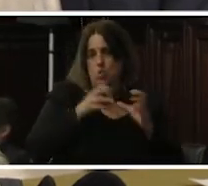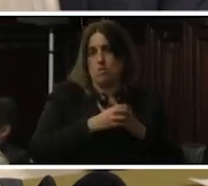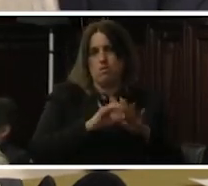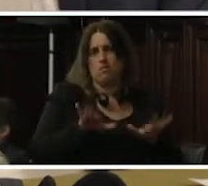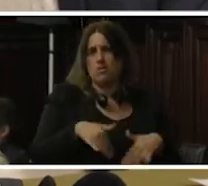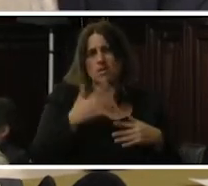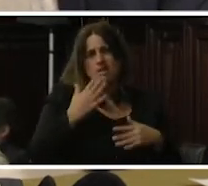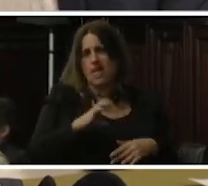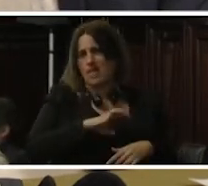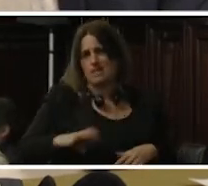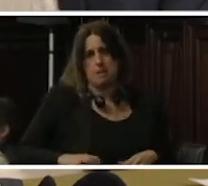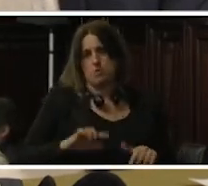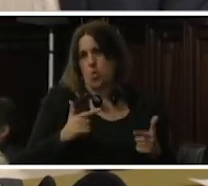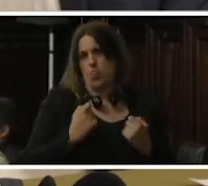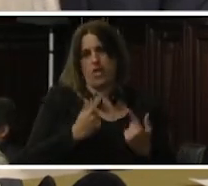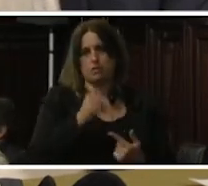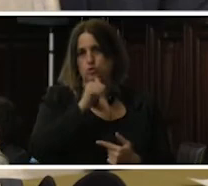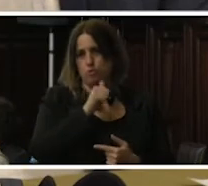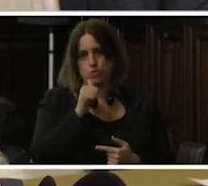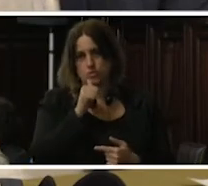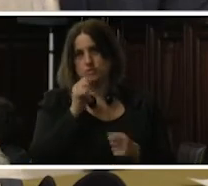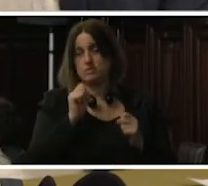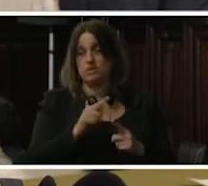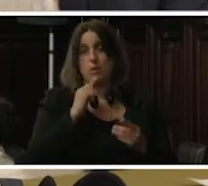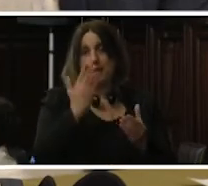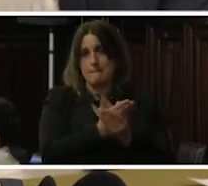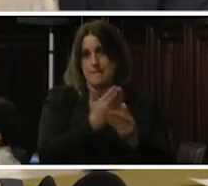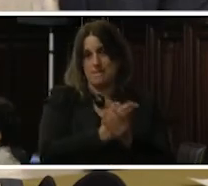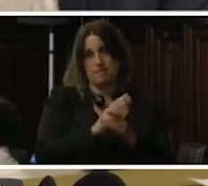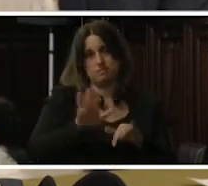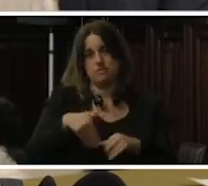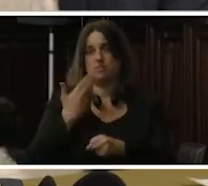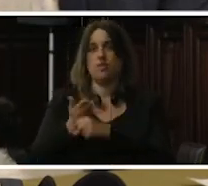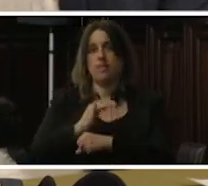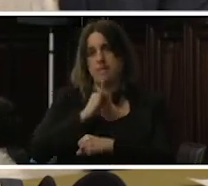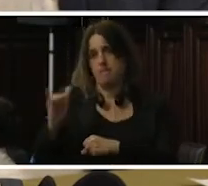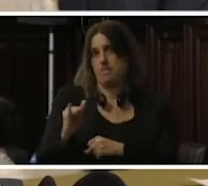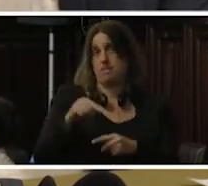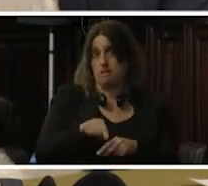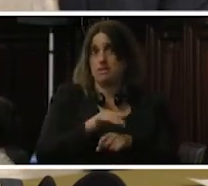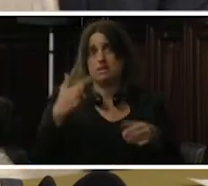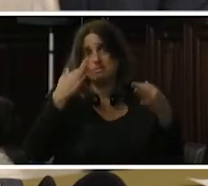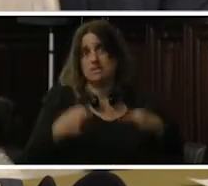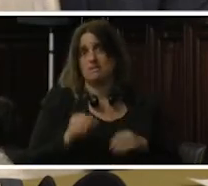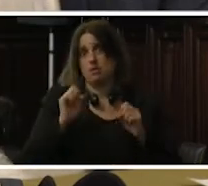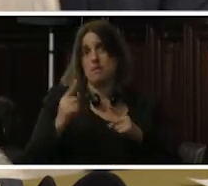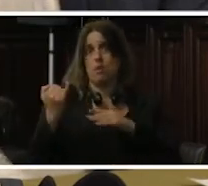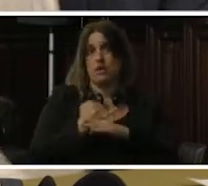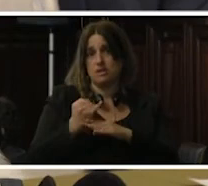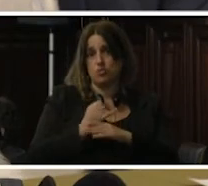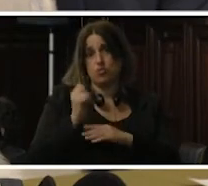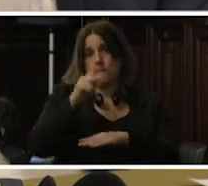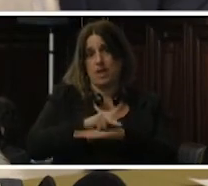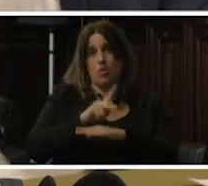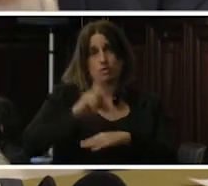de parte del Estado en resolver los expedientes que se encuentran en, específicamente en el Instituto Paraguayo del